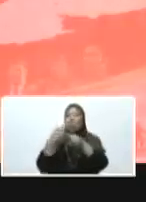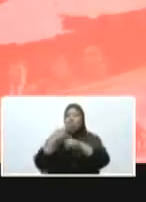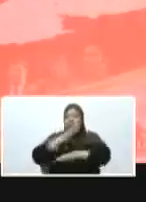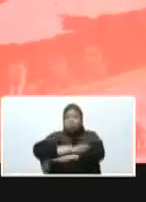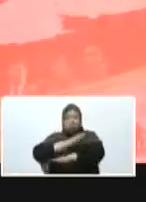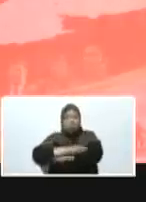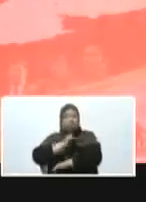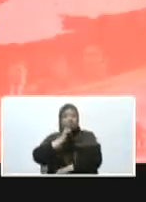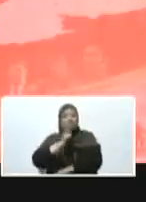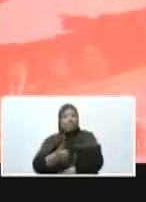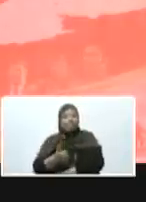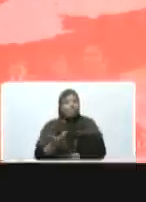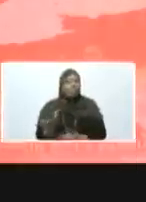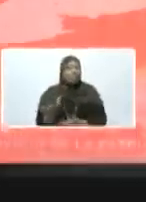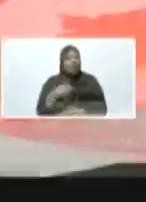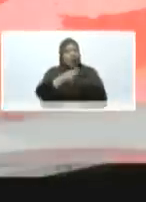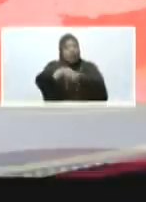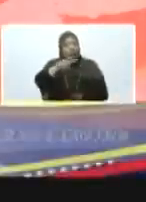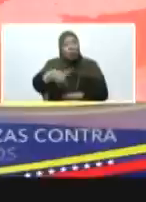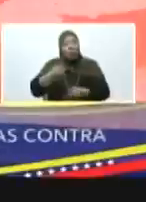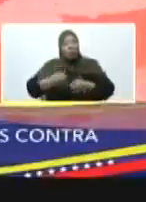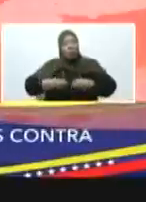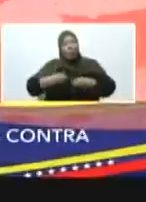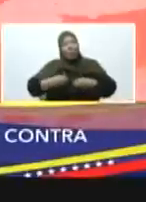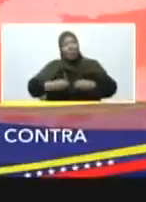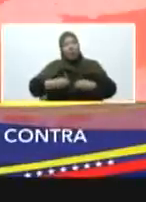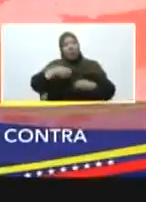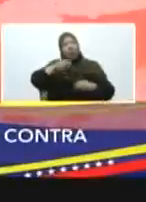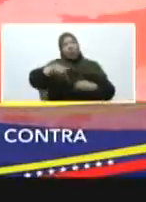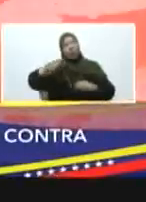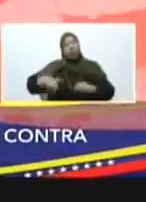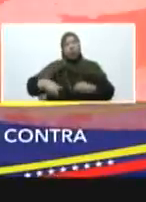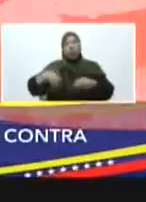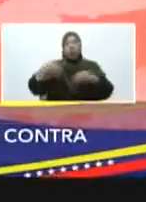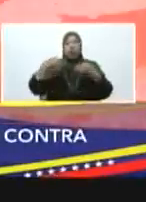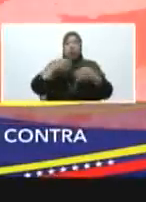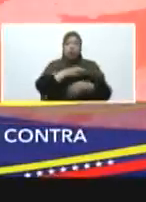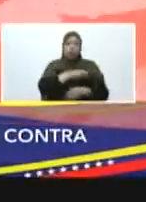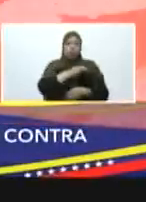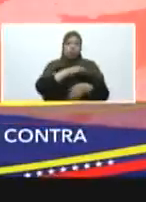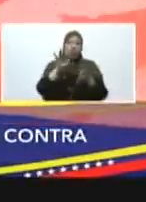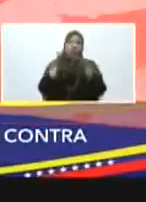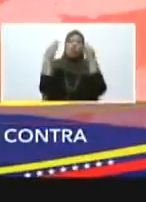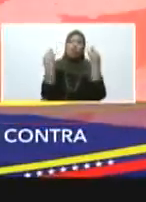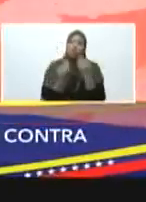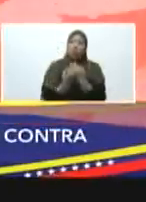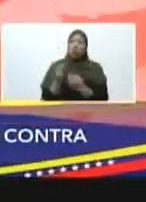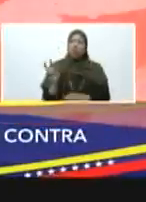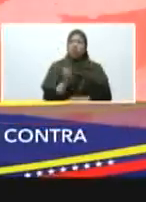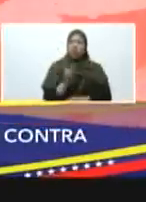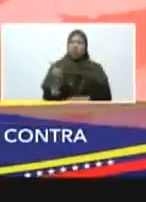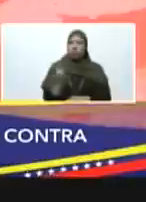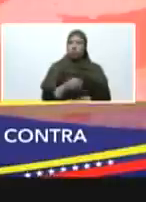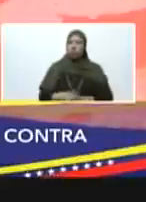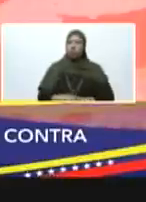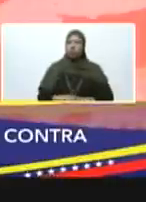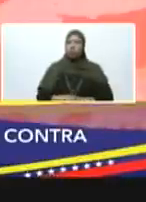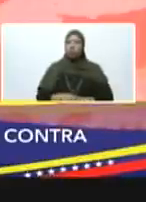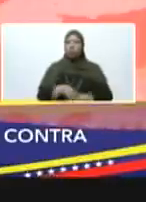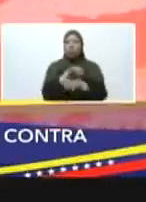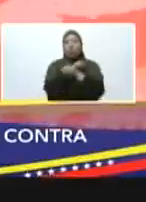quieran perturbar la vida y la tranquilidad de la familia venezolana. Guardia